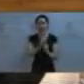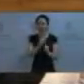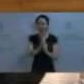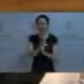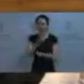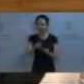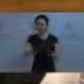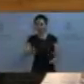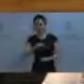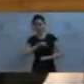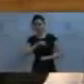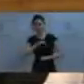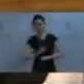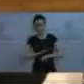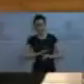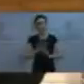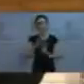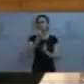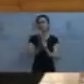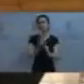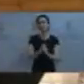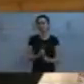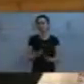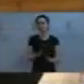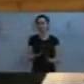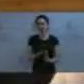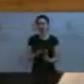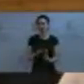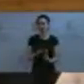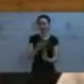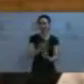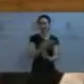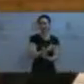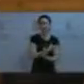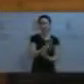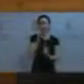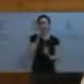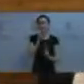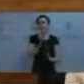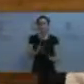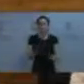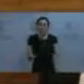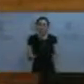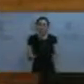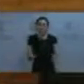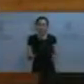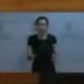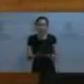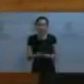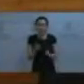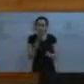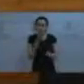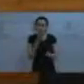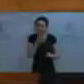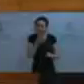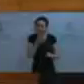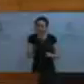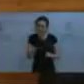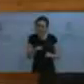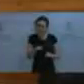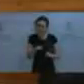que están desempleadas a que lo encuentren. Y los antecedentes que usted se encuentra, evidentemente no se os vaya a imputar recién aterrizado, pero son más